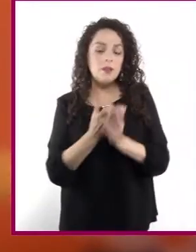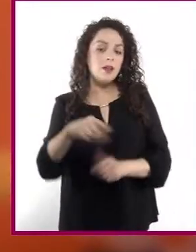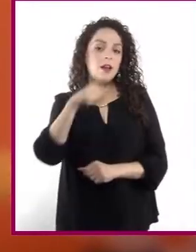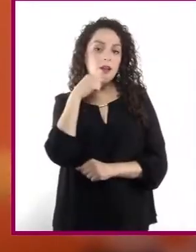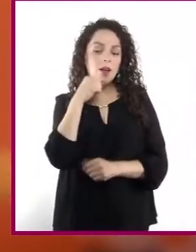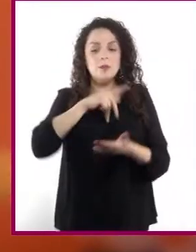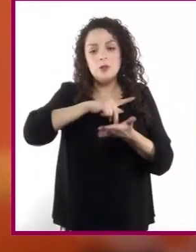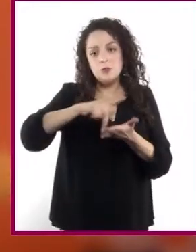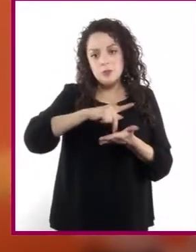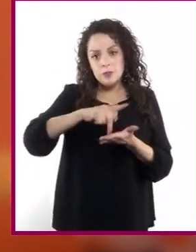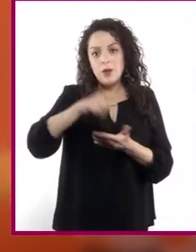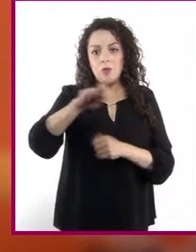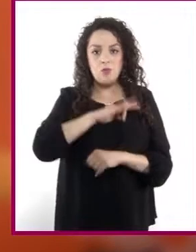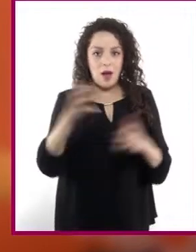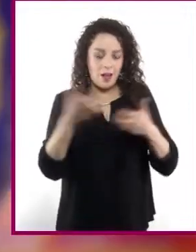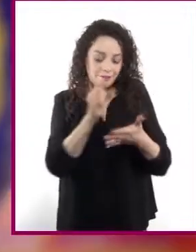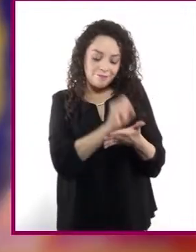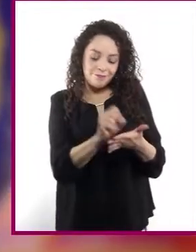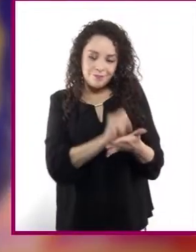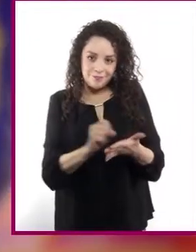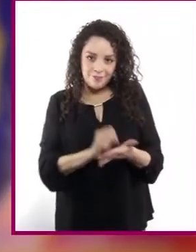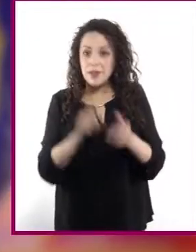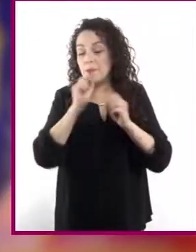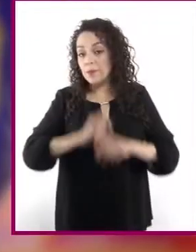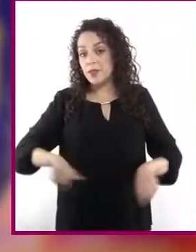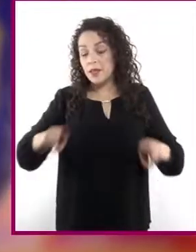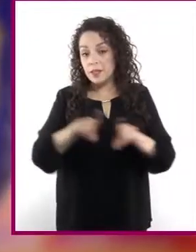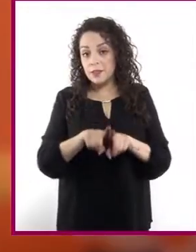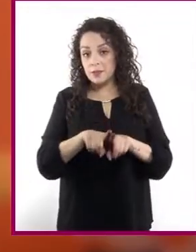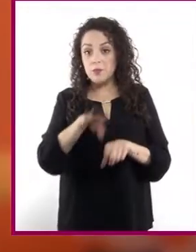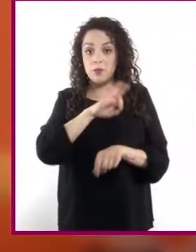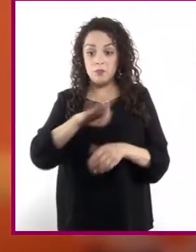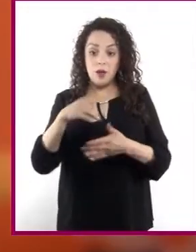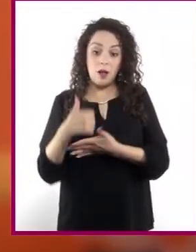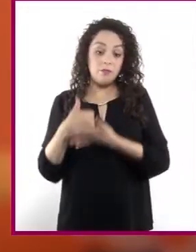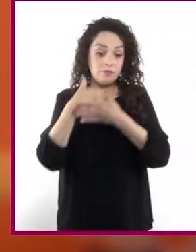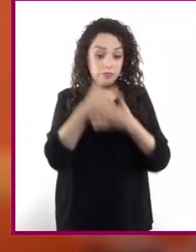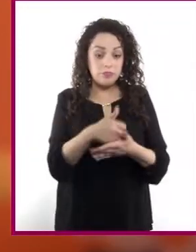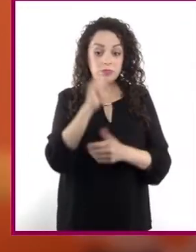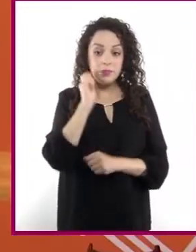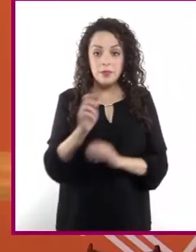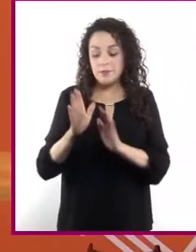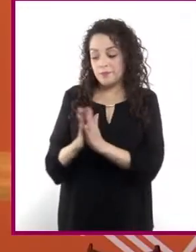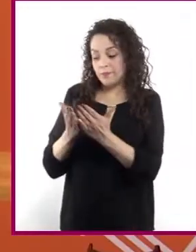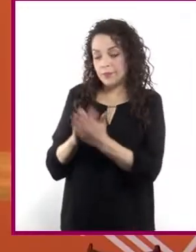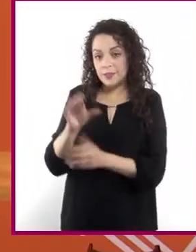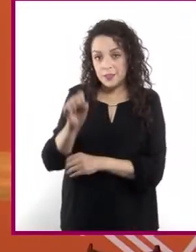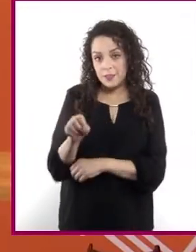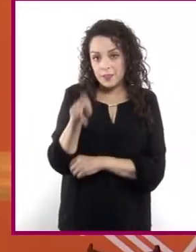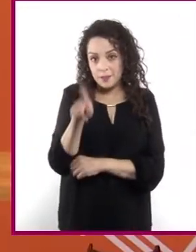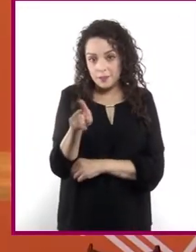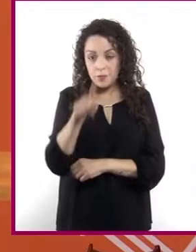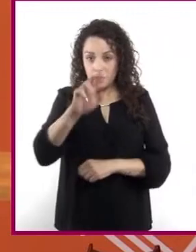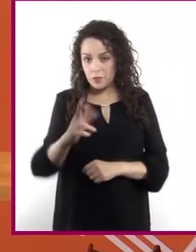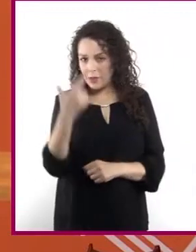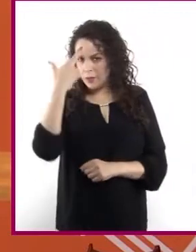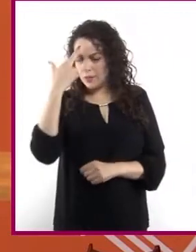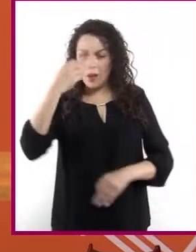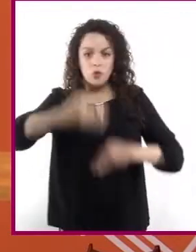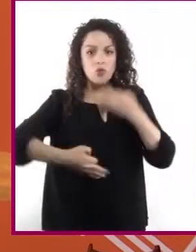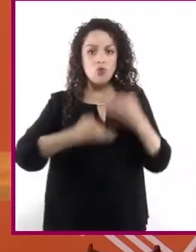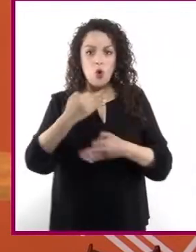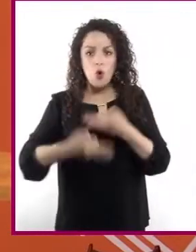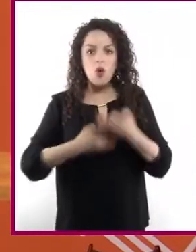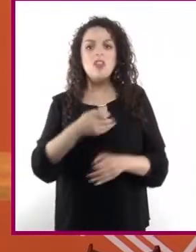o bolígrafo para que puedan tomar notas. También podría ayudarles tener a la mano su libro de texto. Recuerden que todo lo que